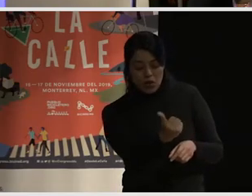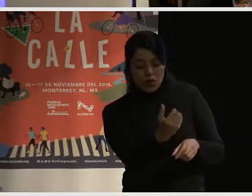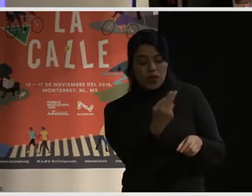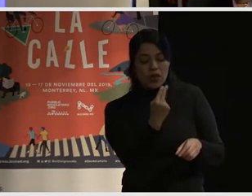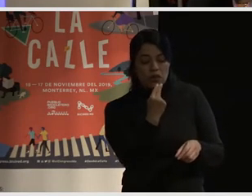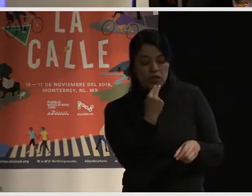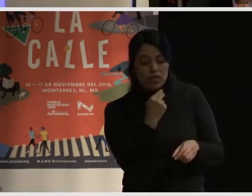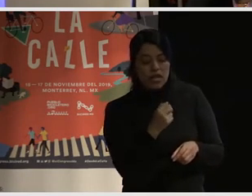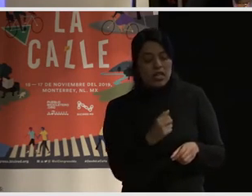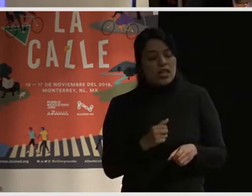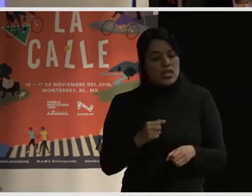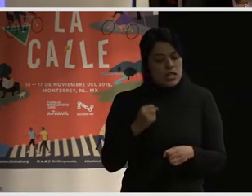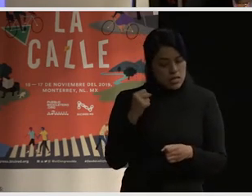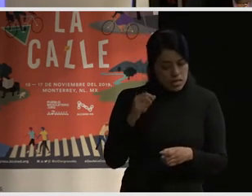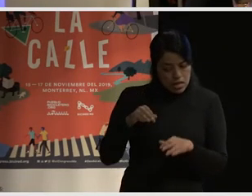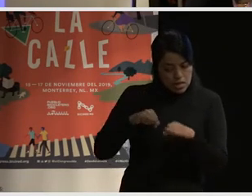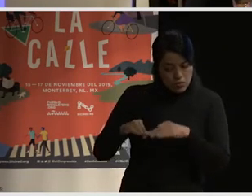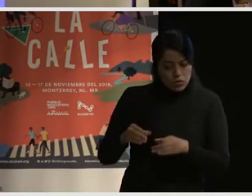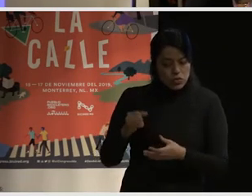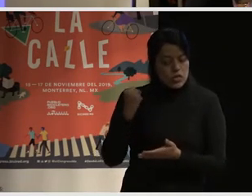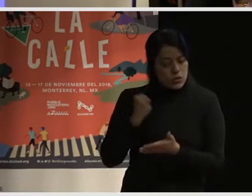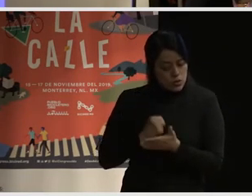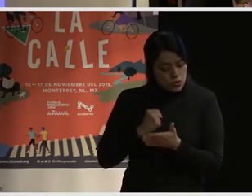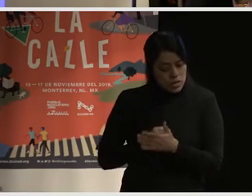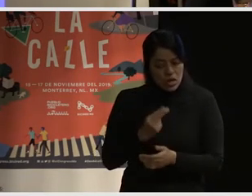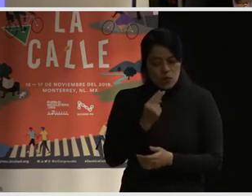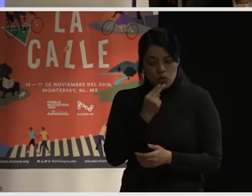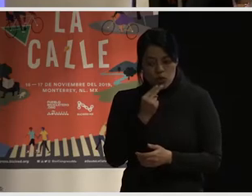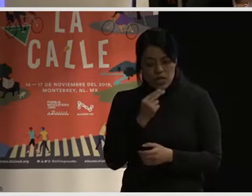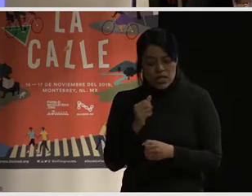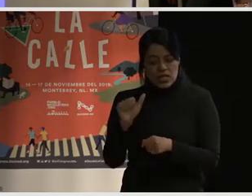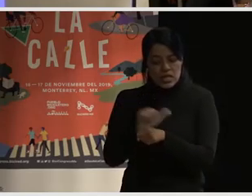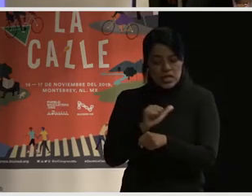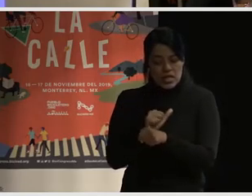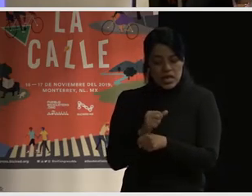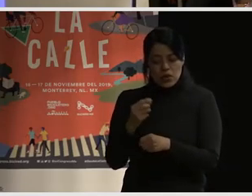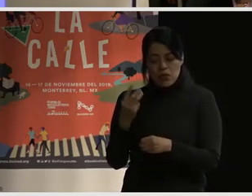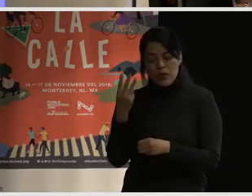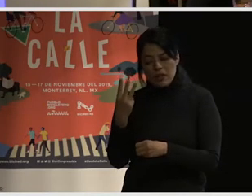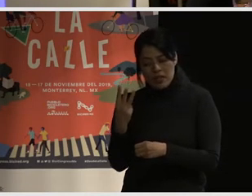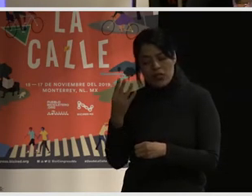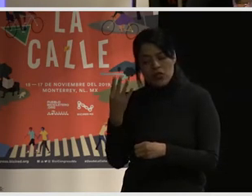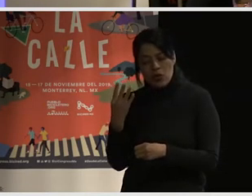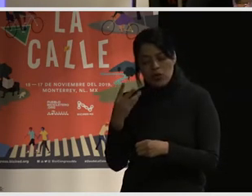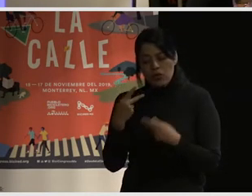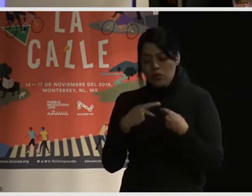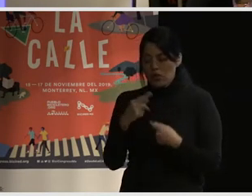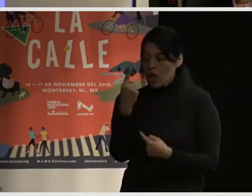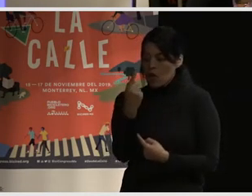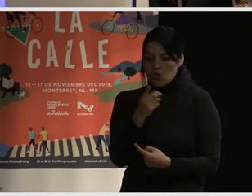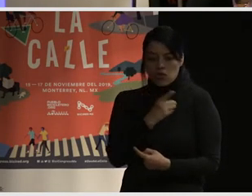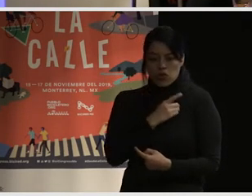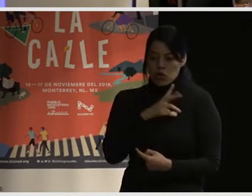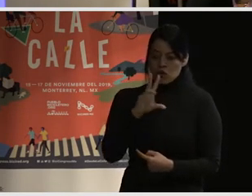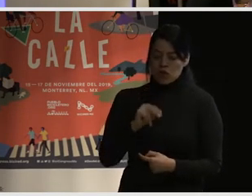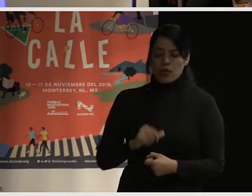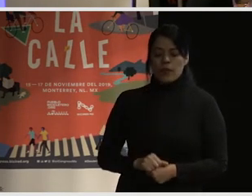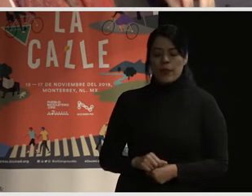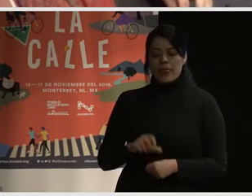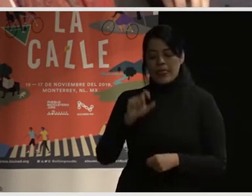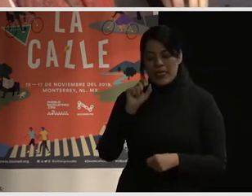obligar a los empleados a que puedan utilizarlo y en el tema de de educar para el tema de la